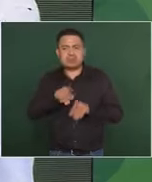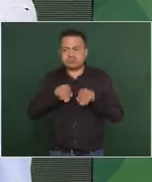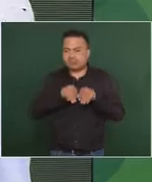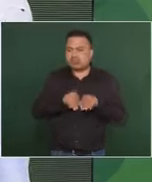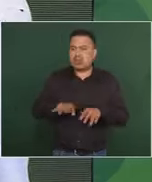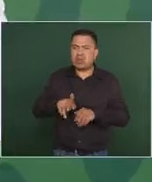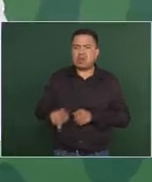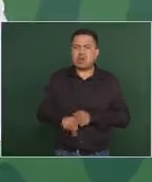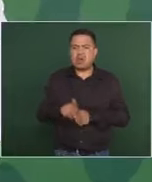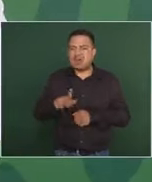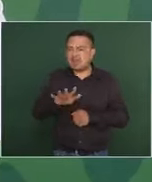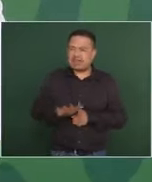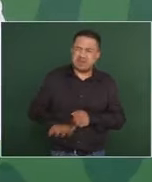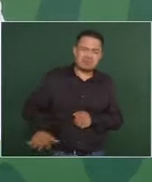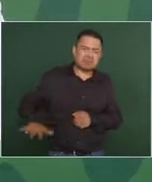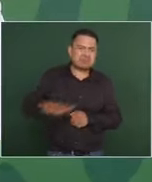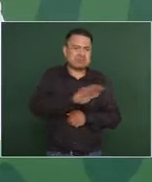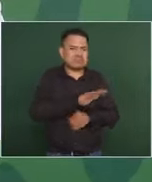pueblo.